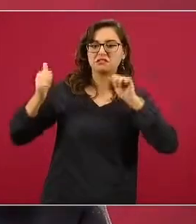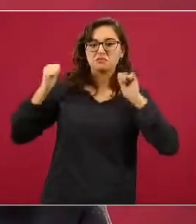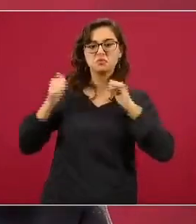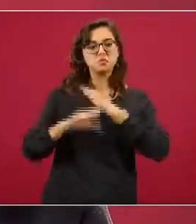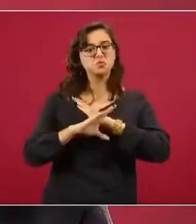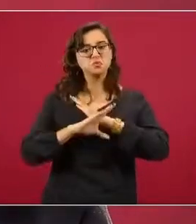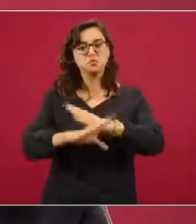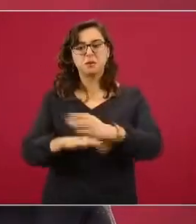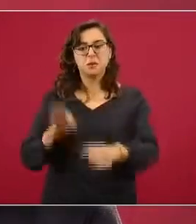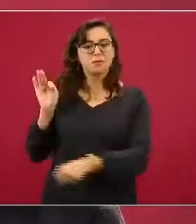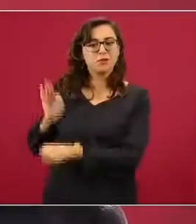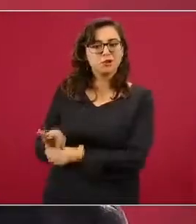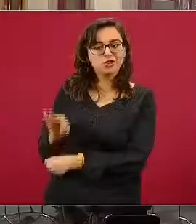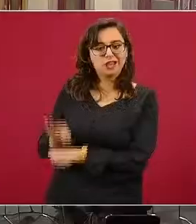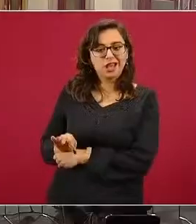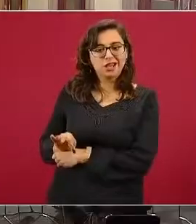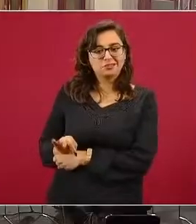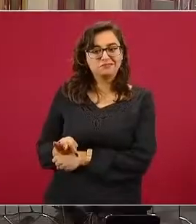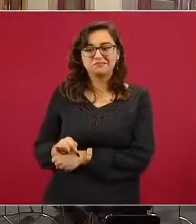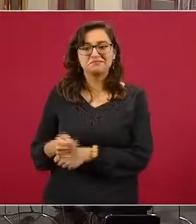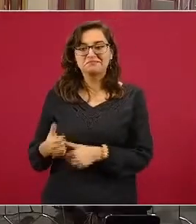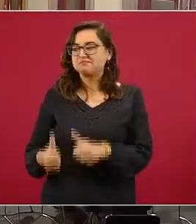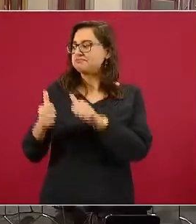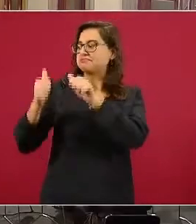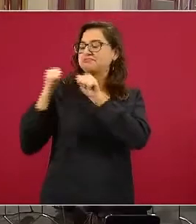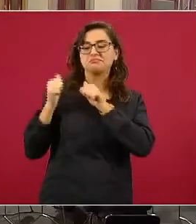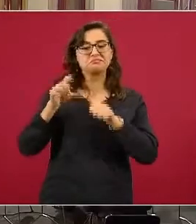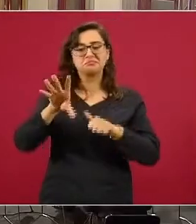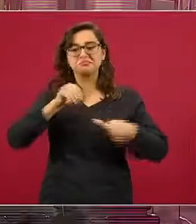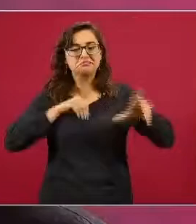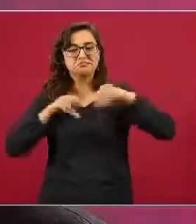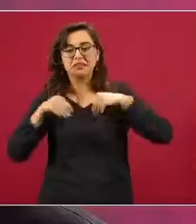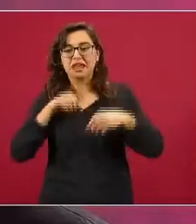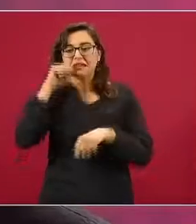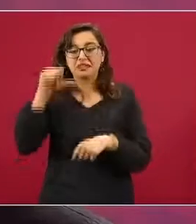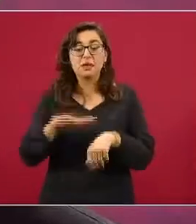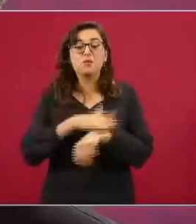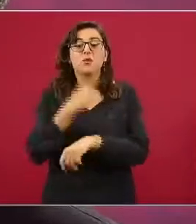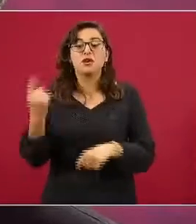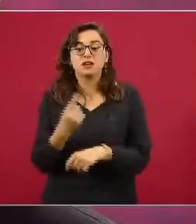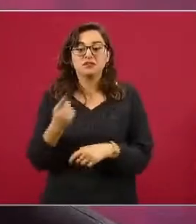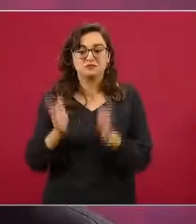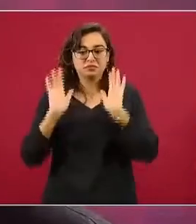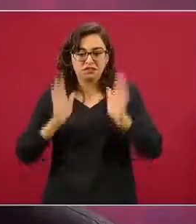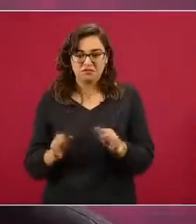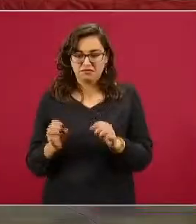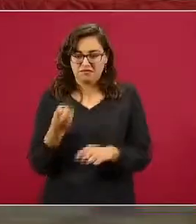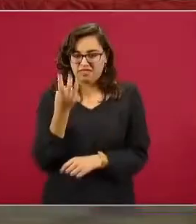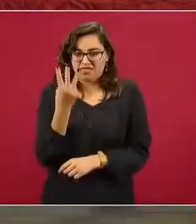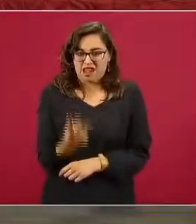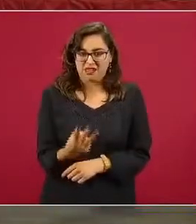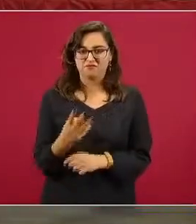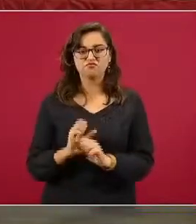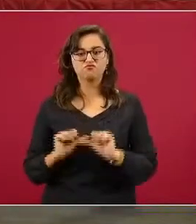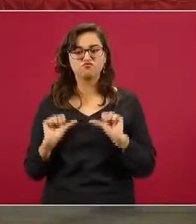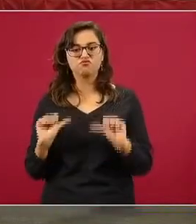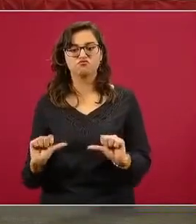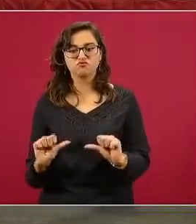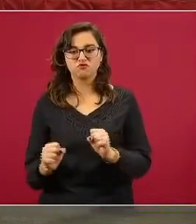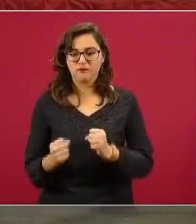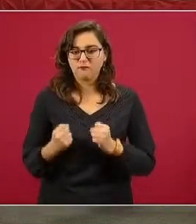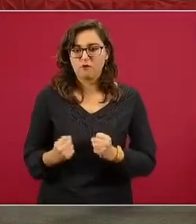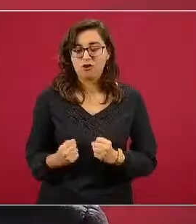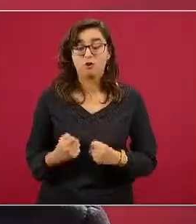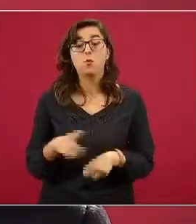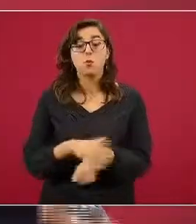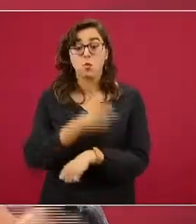atrás. Entonces ya no se pueden infectar porque hay una barrera. Y por lo tanto no se necesita vacunar